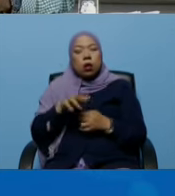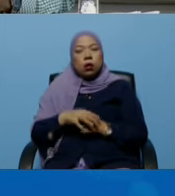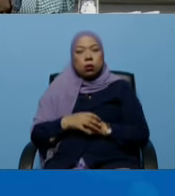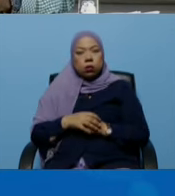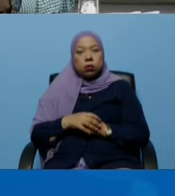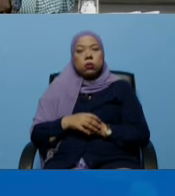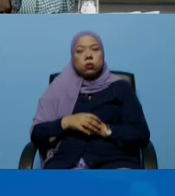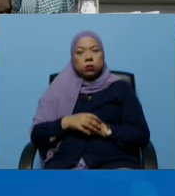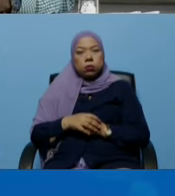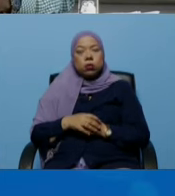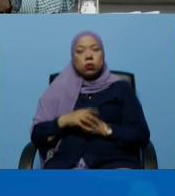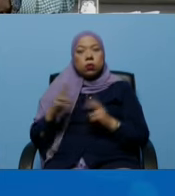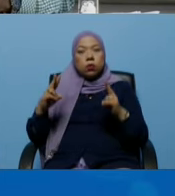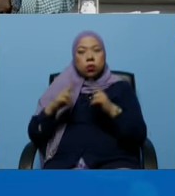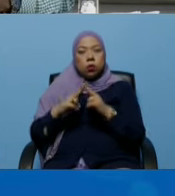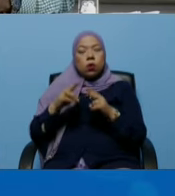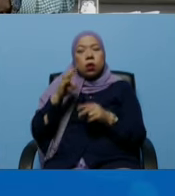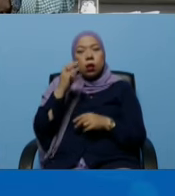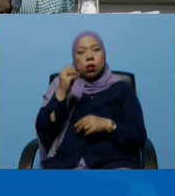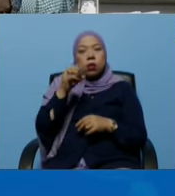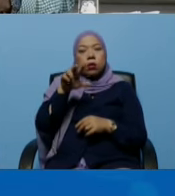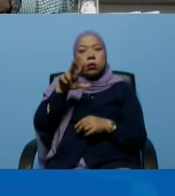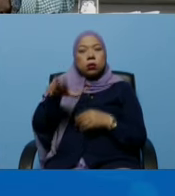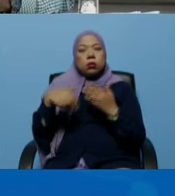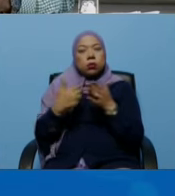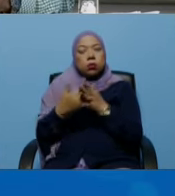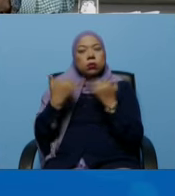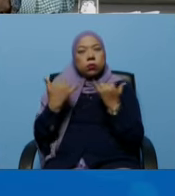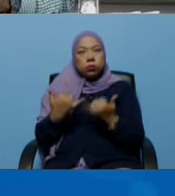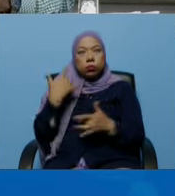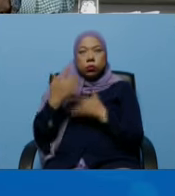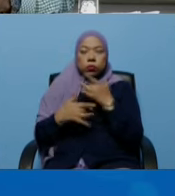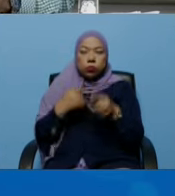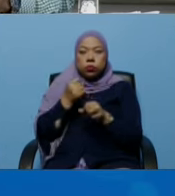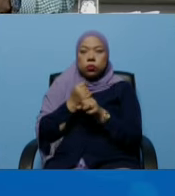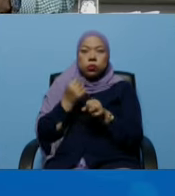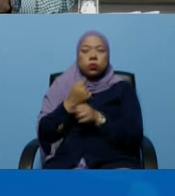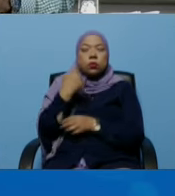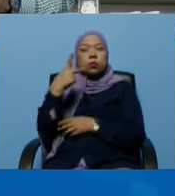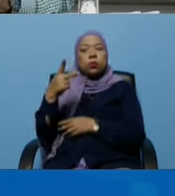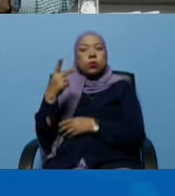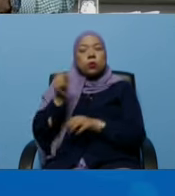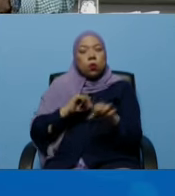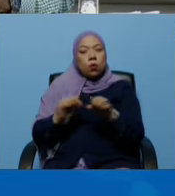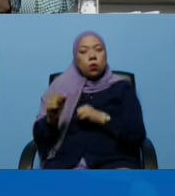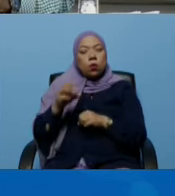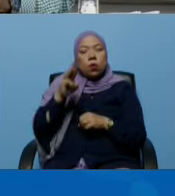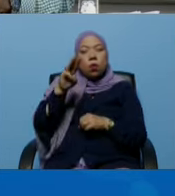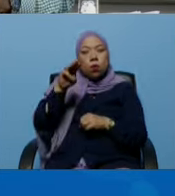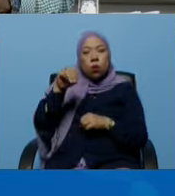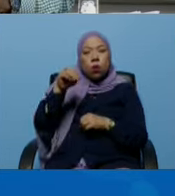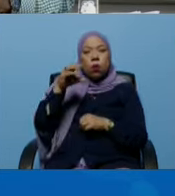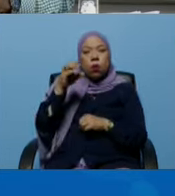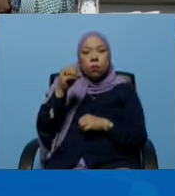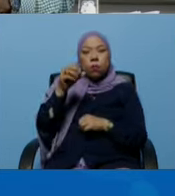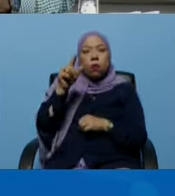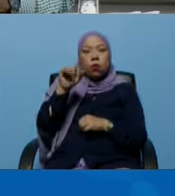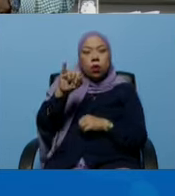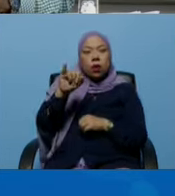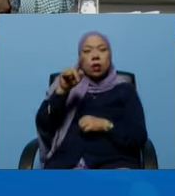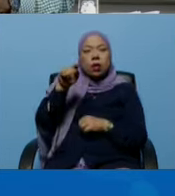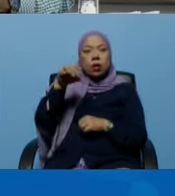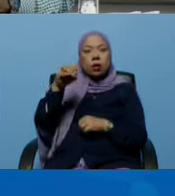que se encuentra en el área 03 del Amo, parroquia Sea y Moitaco,